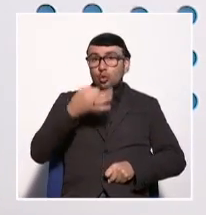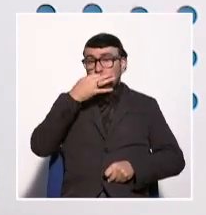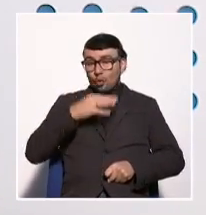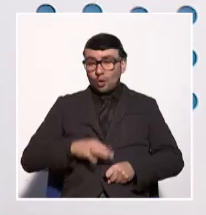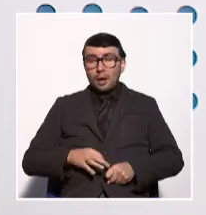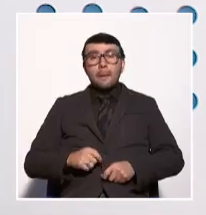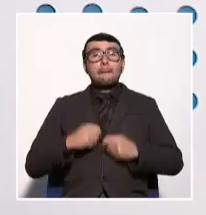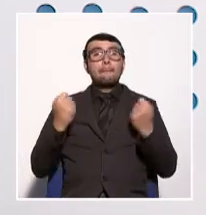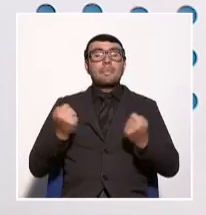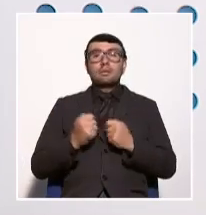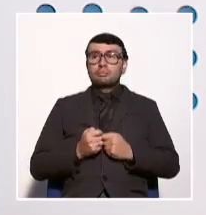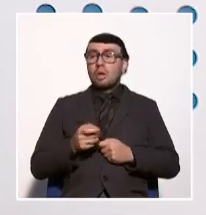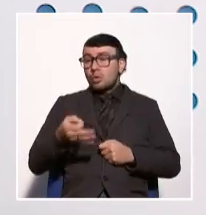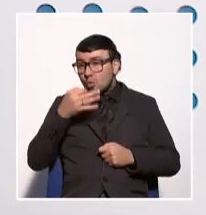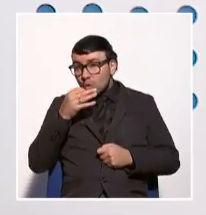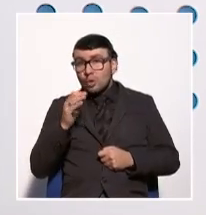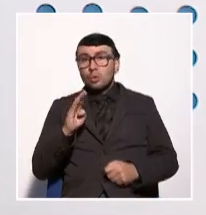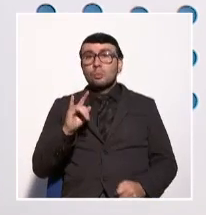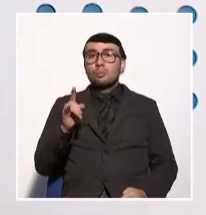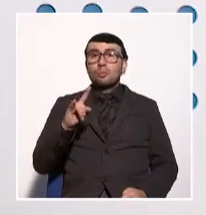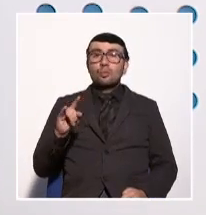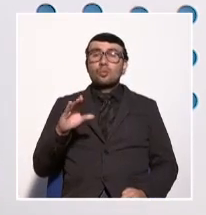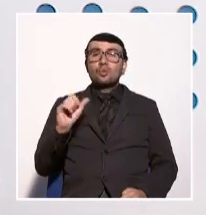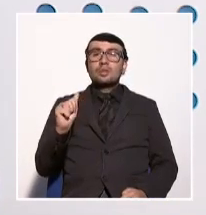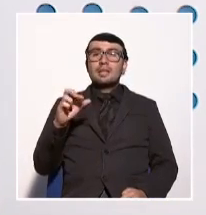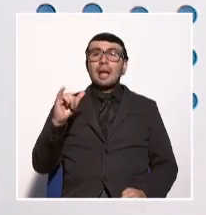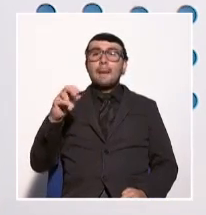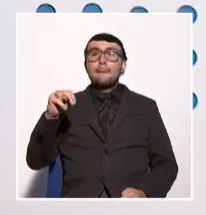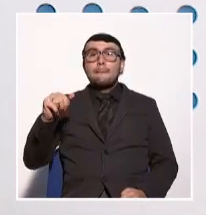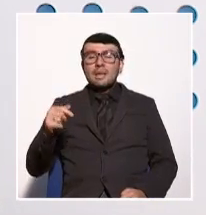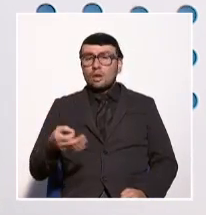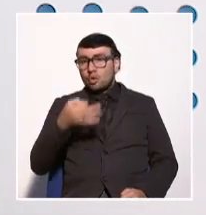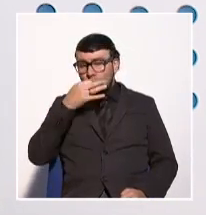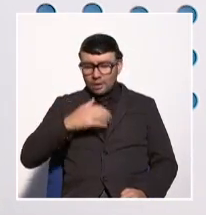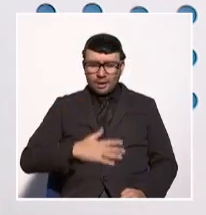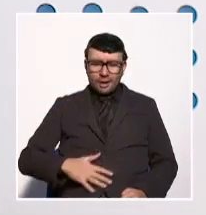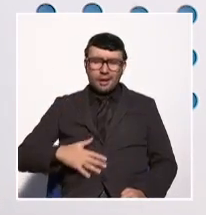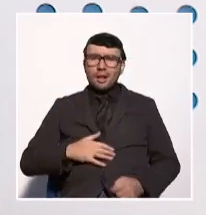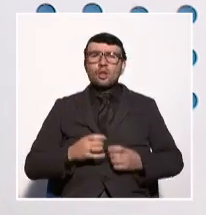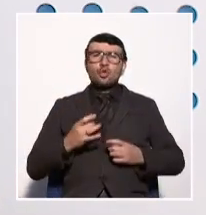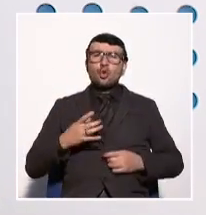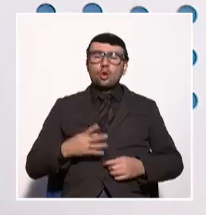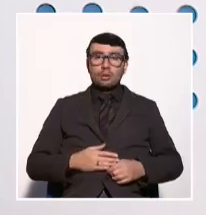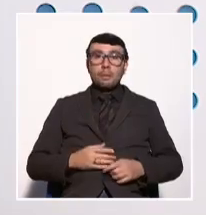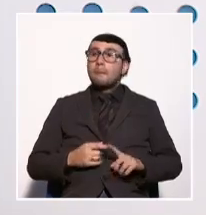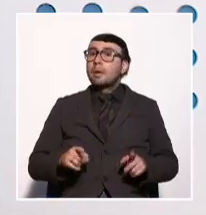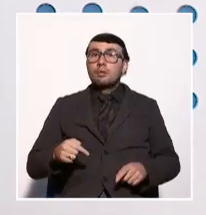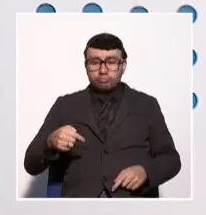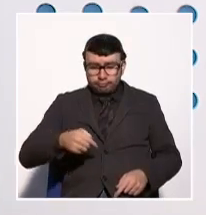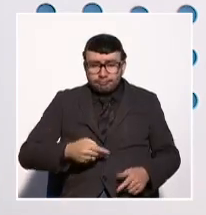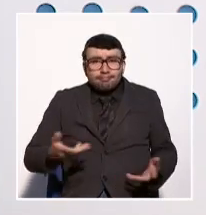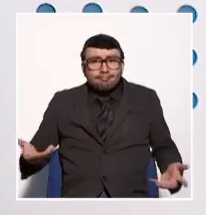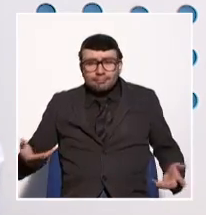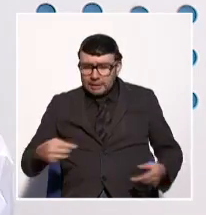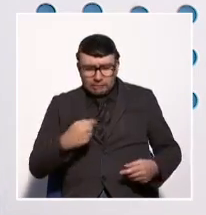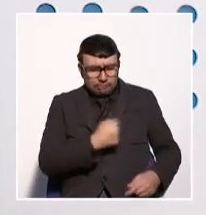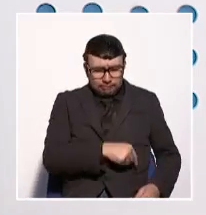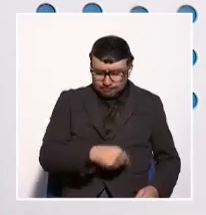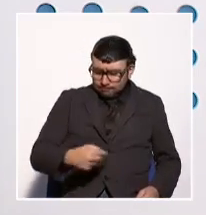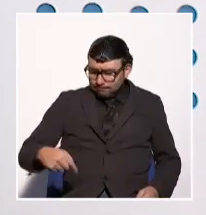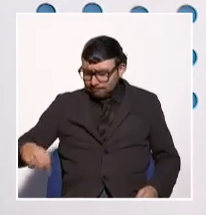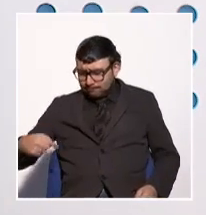tómese una buscapina para el dolor abdominal para cual dolor abdominal es que en el abdomen en muchas cosas